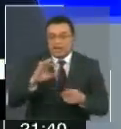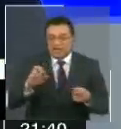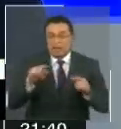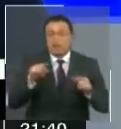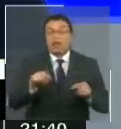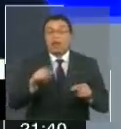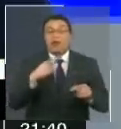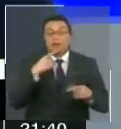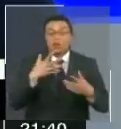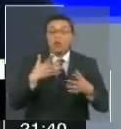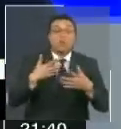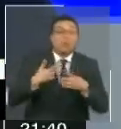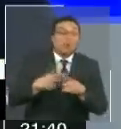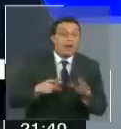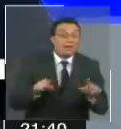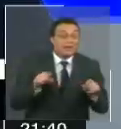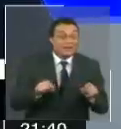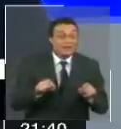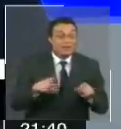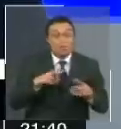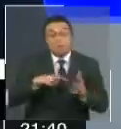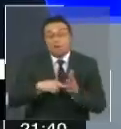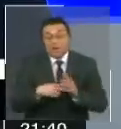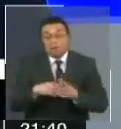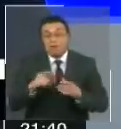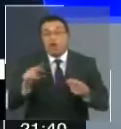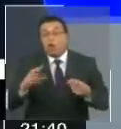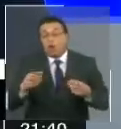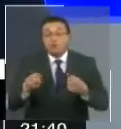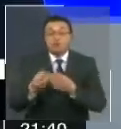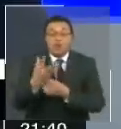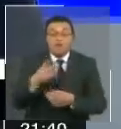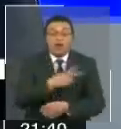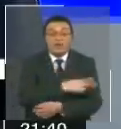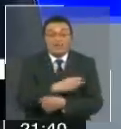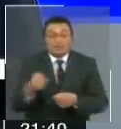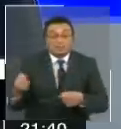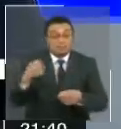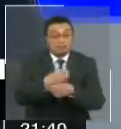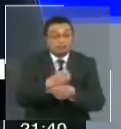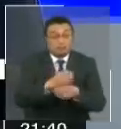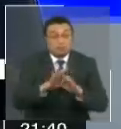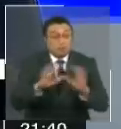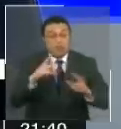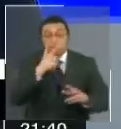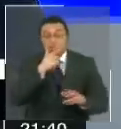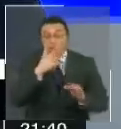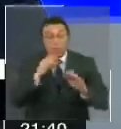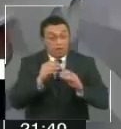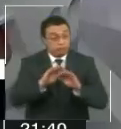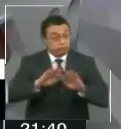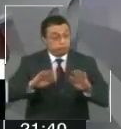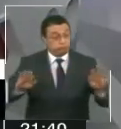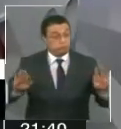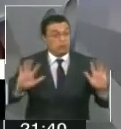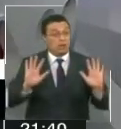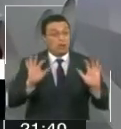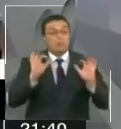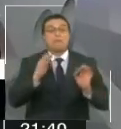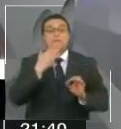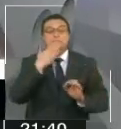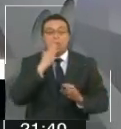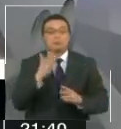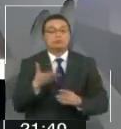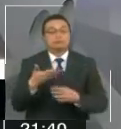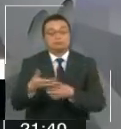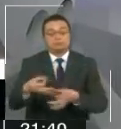cualquier problema, cualquier dificultad respecto de la nueva jefatura que llegaba y despejar cualquier duda respecto de ello, se decidió